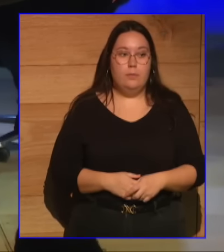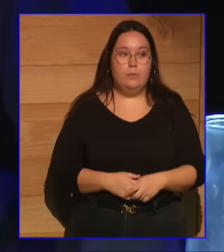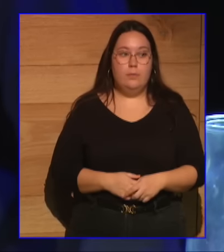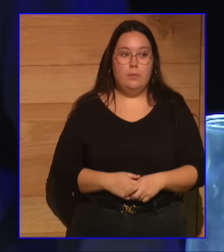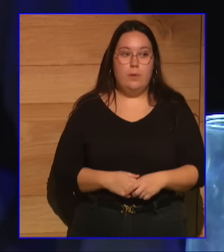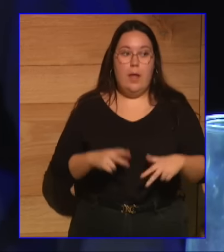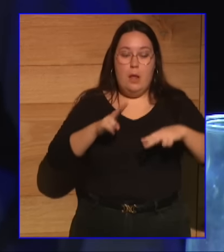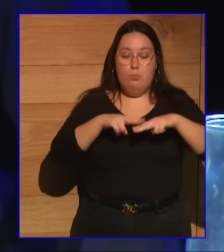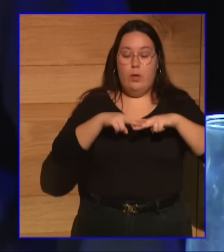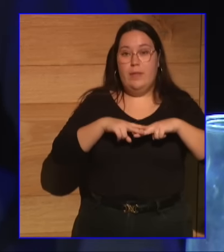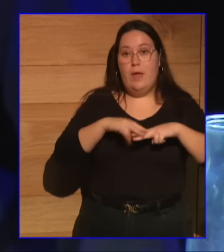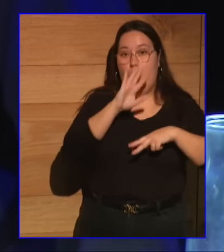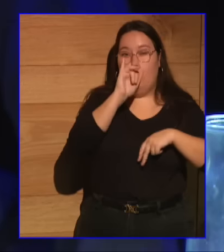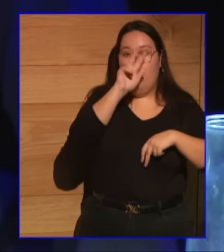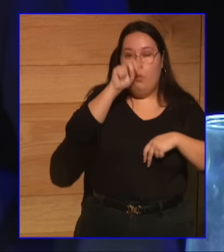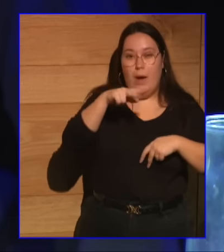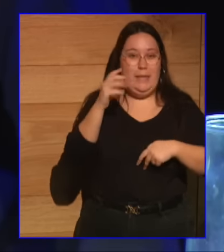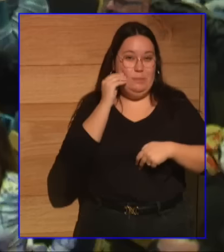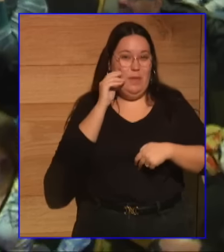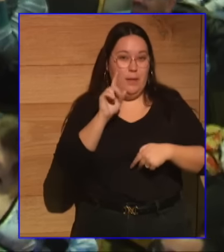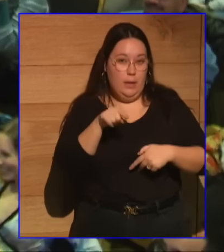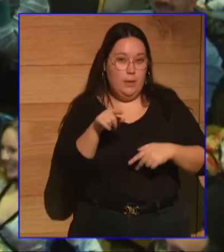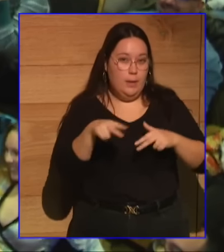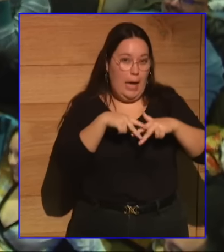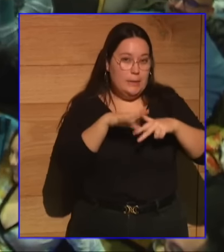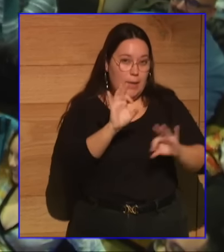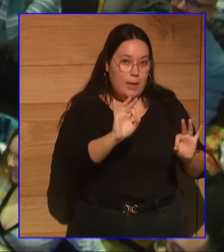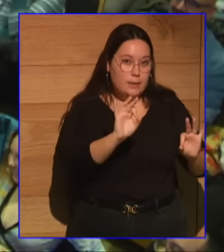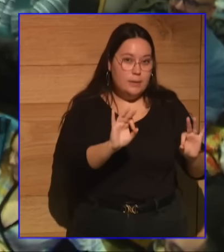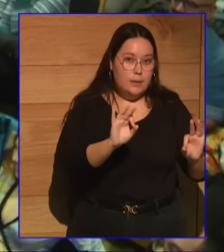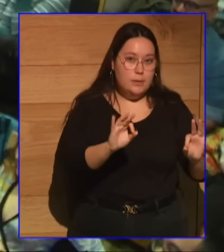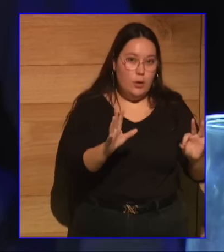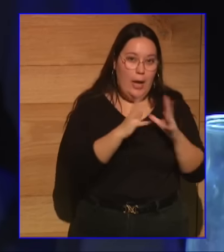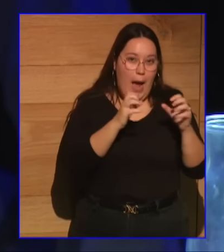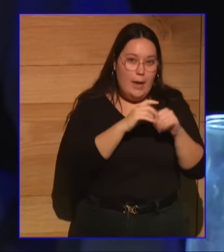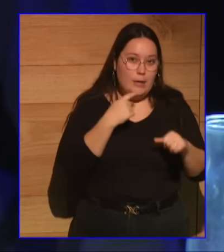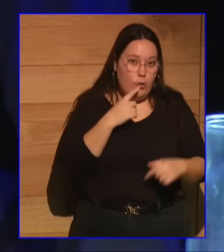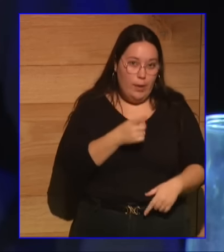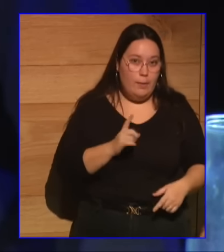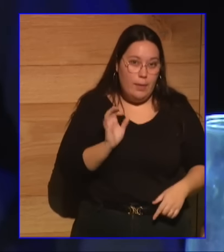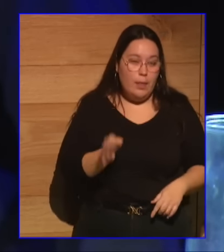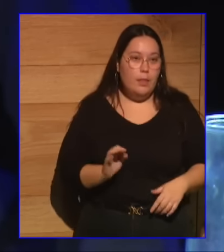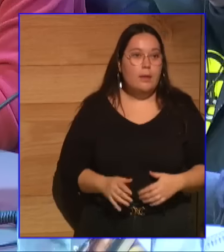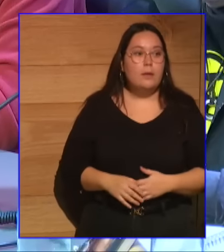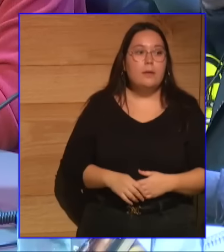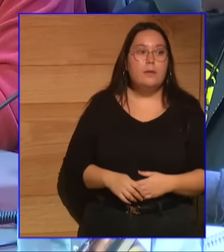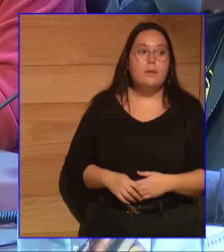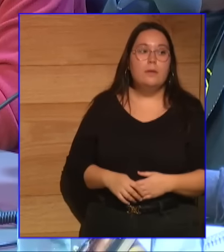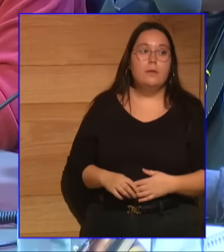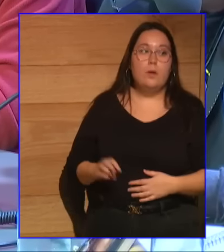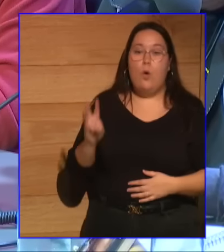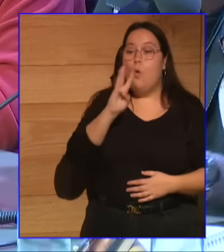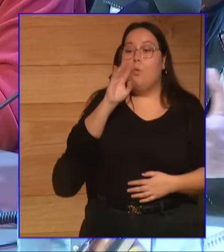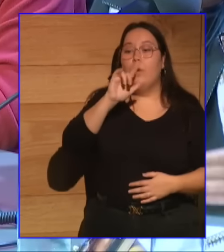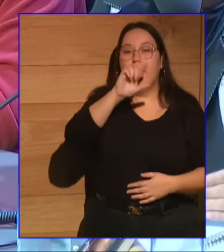Uh-huh. Almohadilla, Juan es imbécil, era lo que. Me vale. Estabas deseando que lo sacara, ¿no? Oye, bueno, es que no hemos hablado de